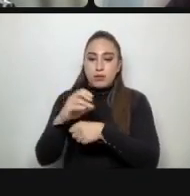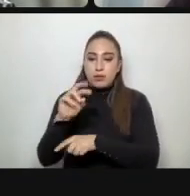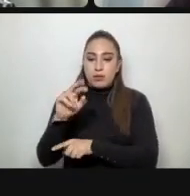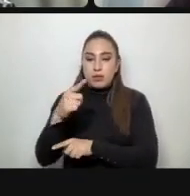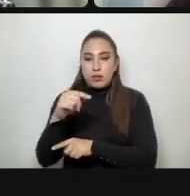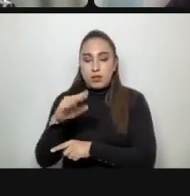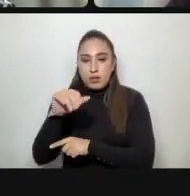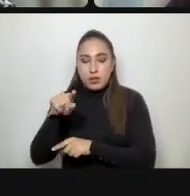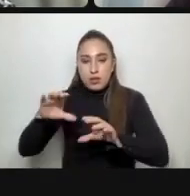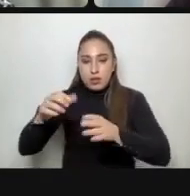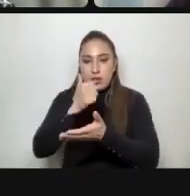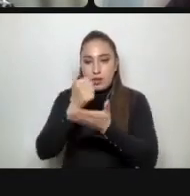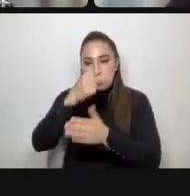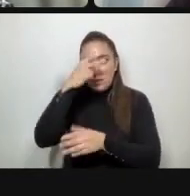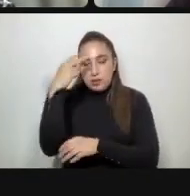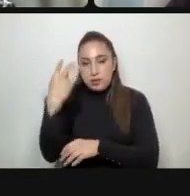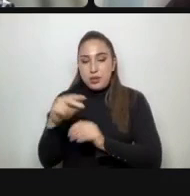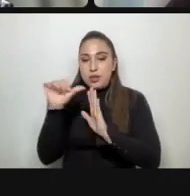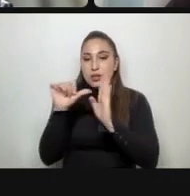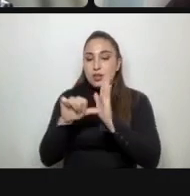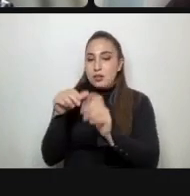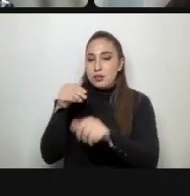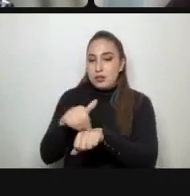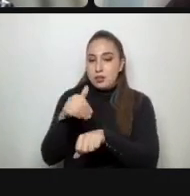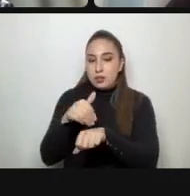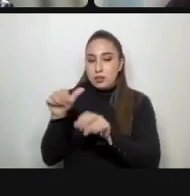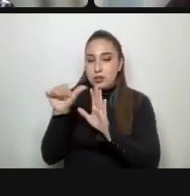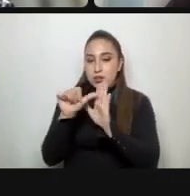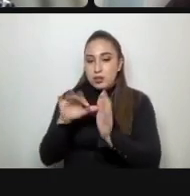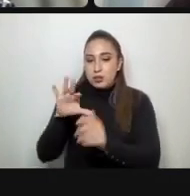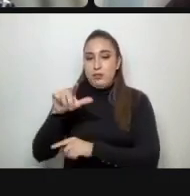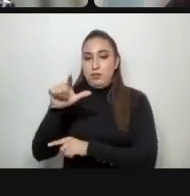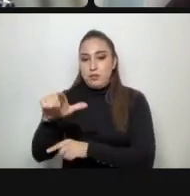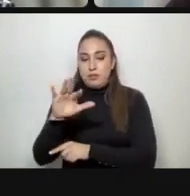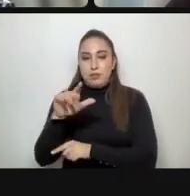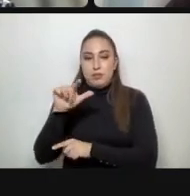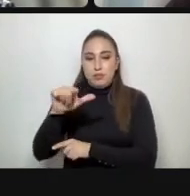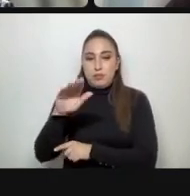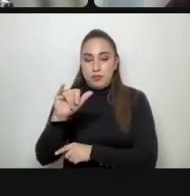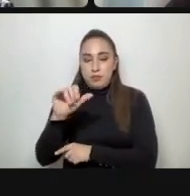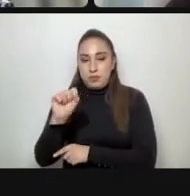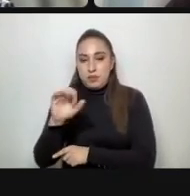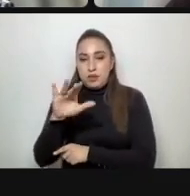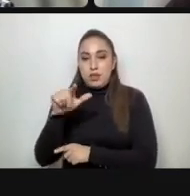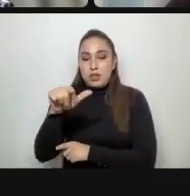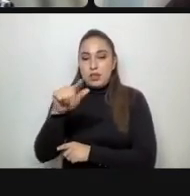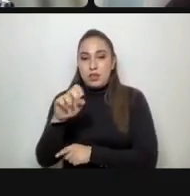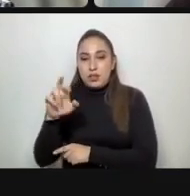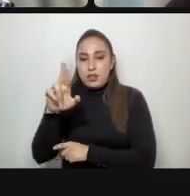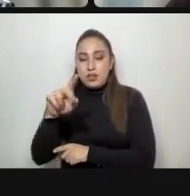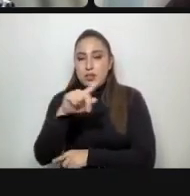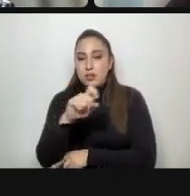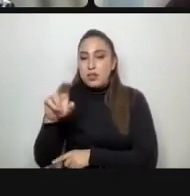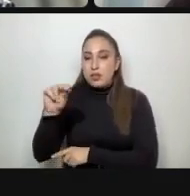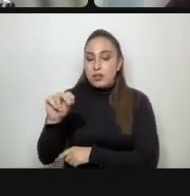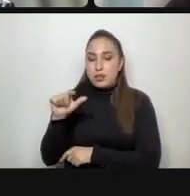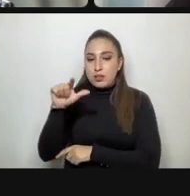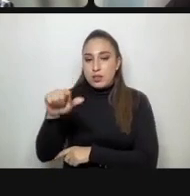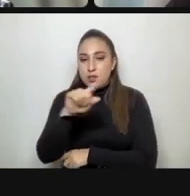Ciudad de México, 56. 57, 57 bis, 57 ter,